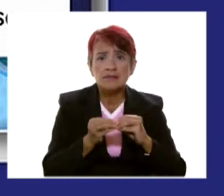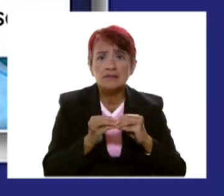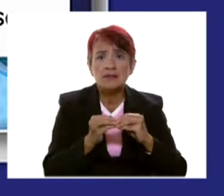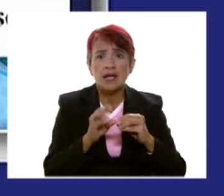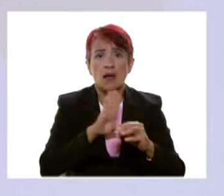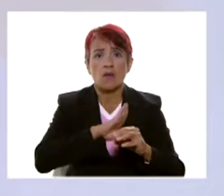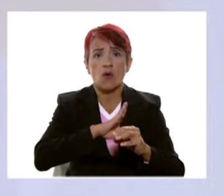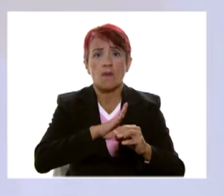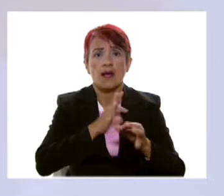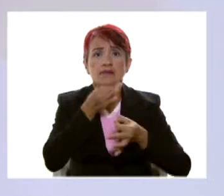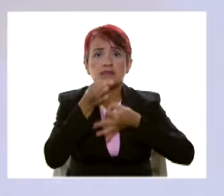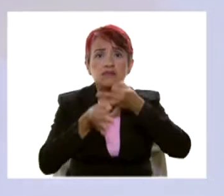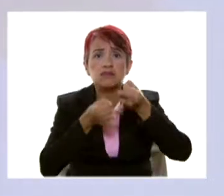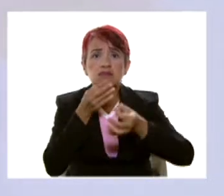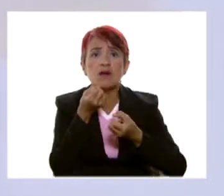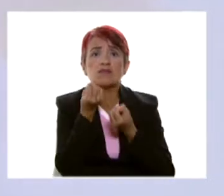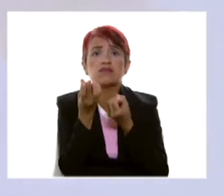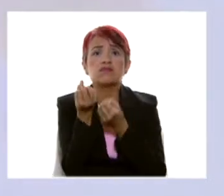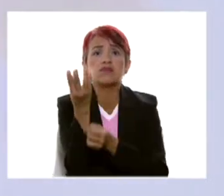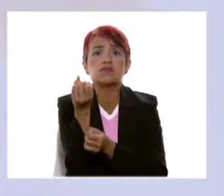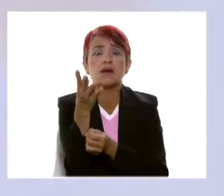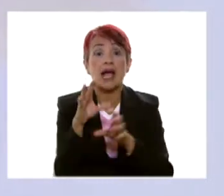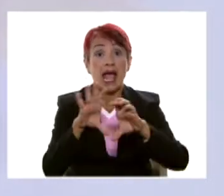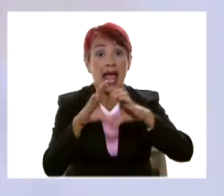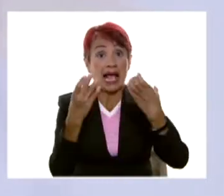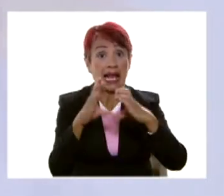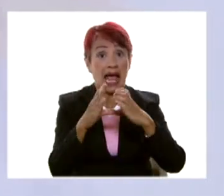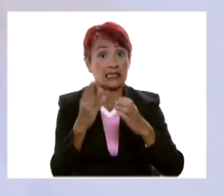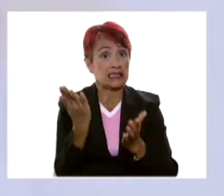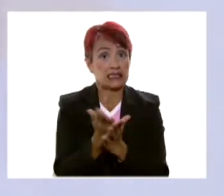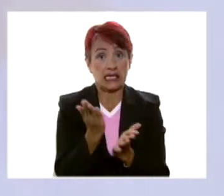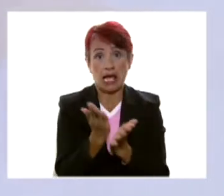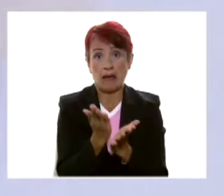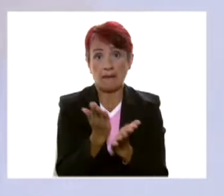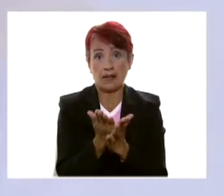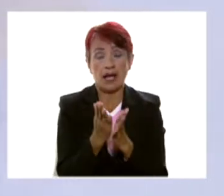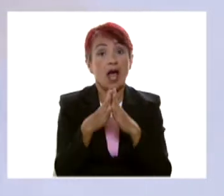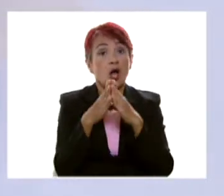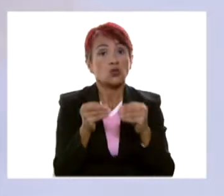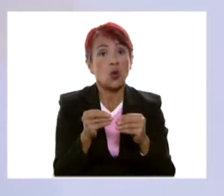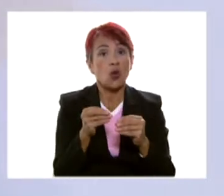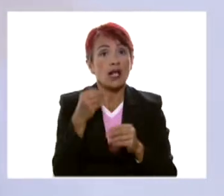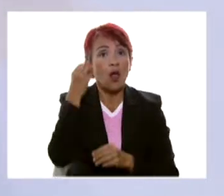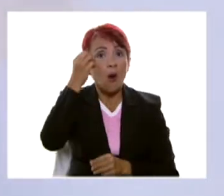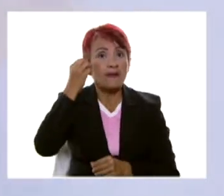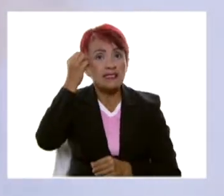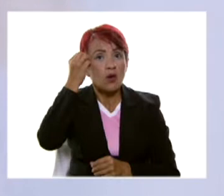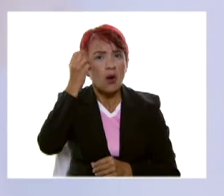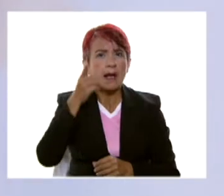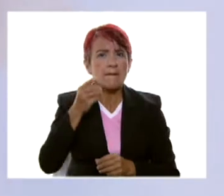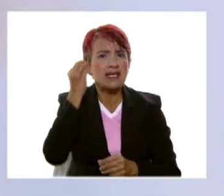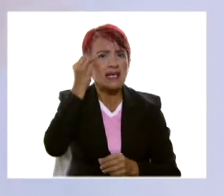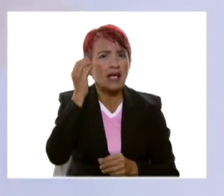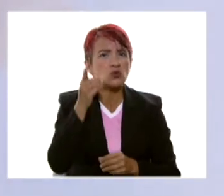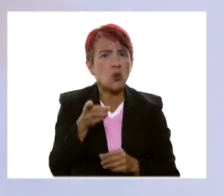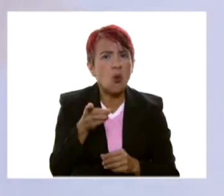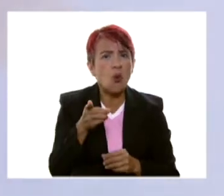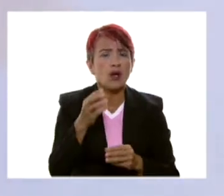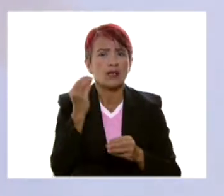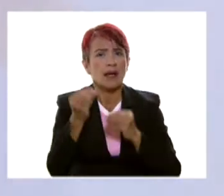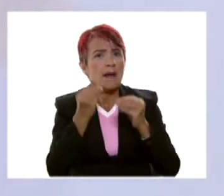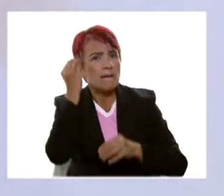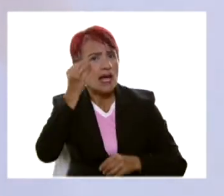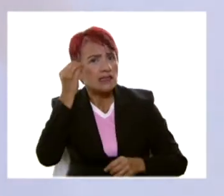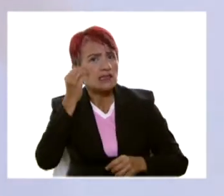nuestro discurso. Mayormente cuando estamos en el aula de clase siempre tomo todas esas opiniones, todos esos comentarios que los estudiantes nos hacen,